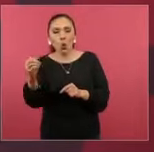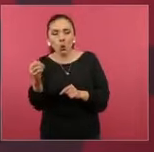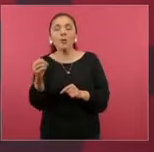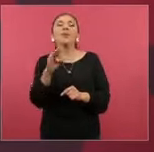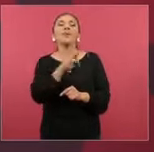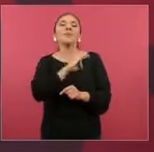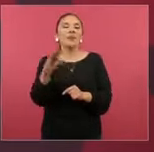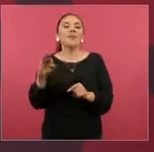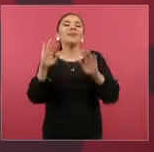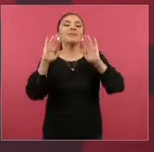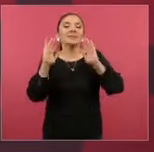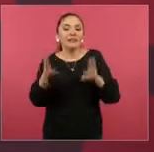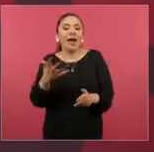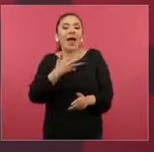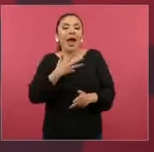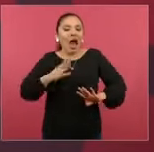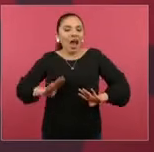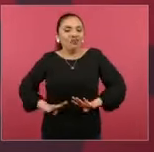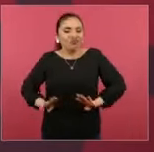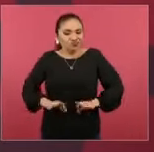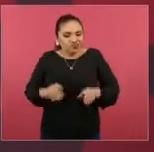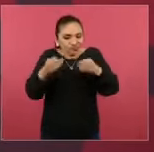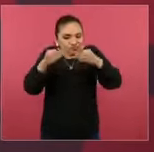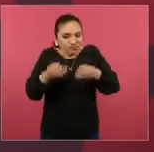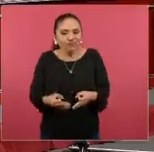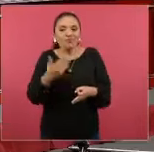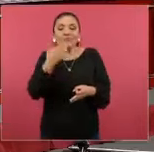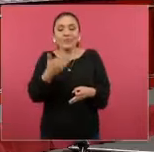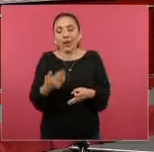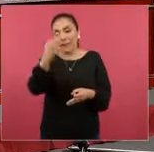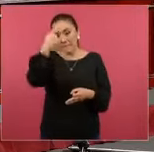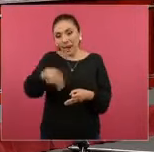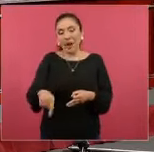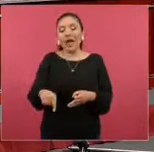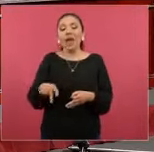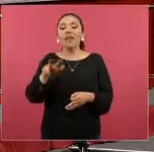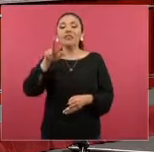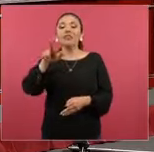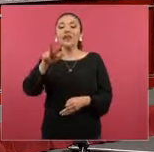podremos tener todas las condiciones necesarias de las